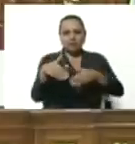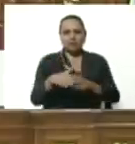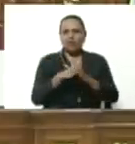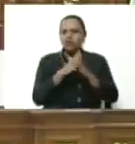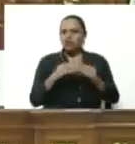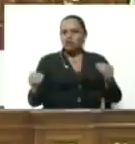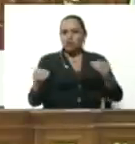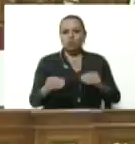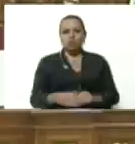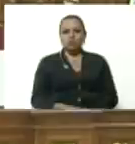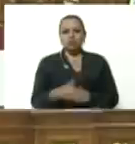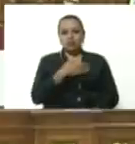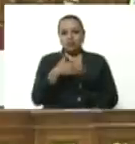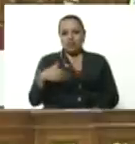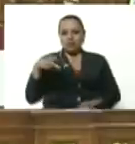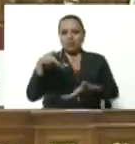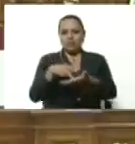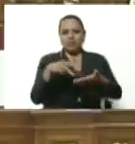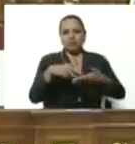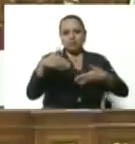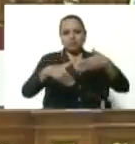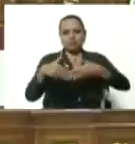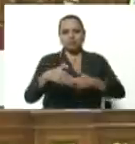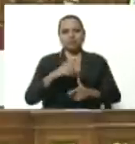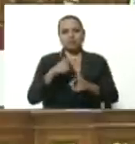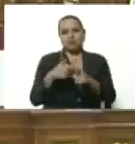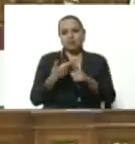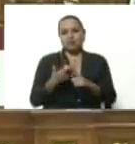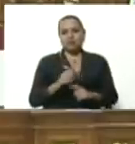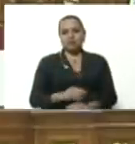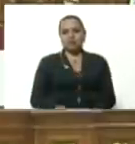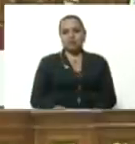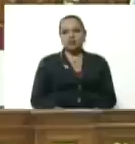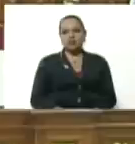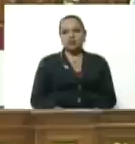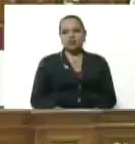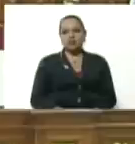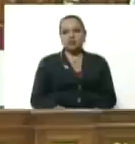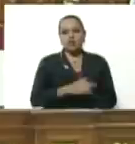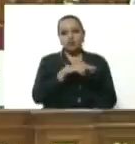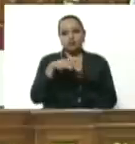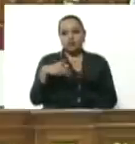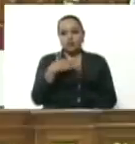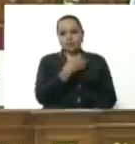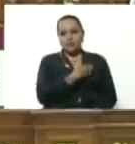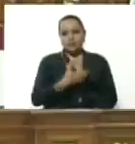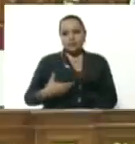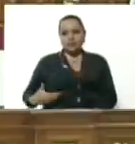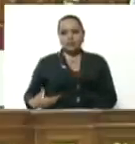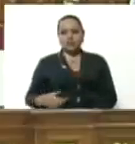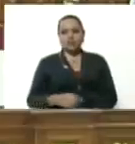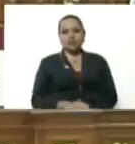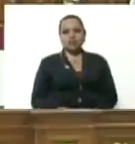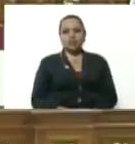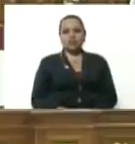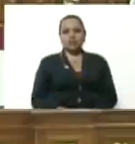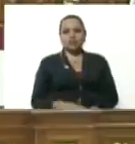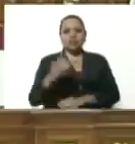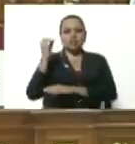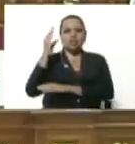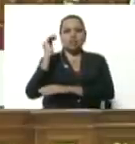Todos van a ser, quieren ser candidatos. Entonces, nuestra presidenta, flamante presidenta de la